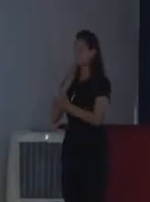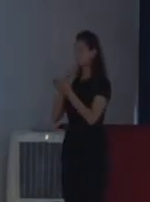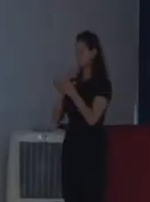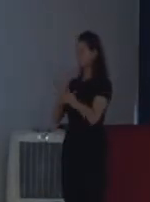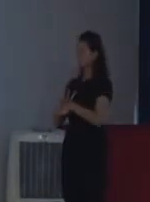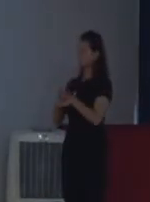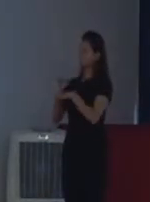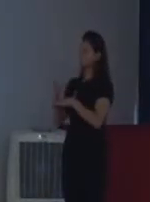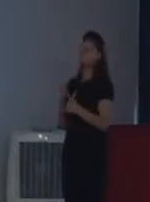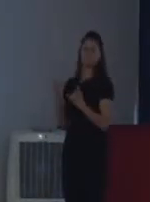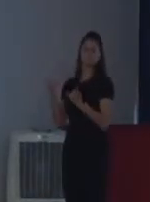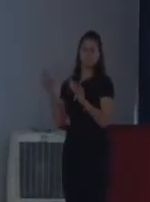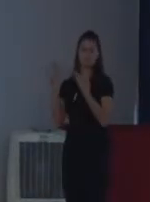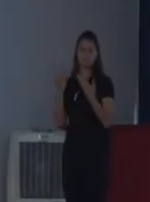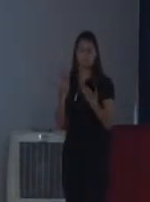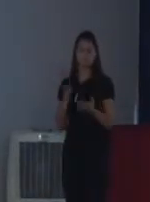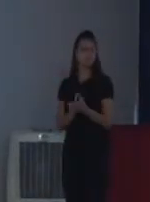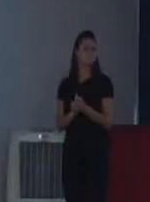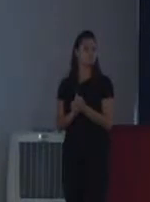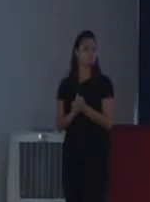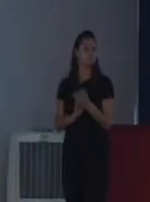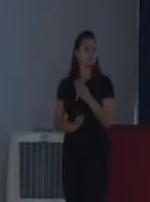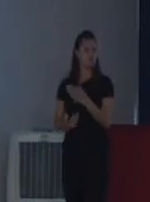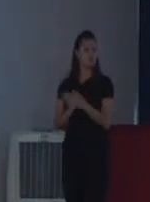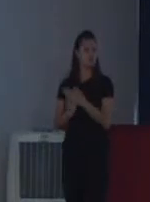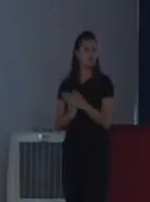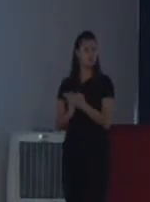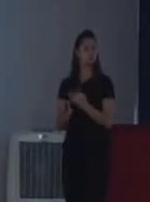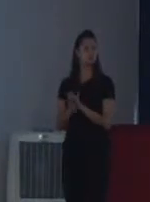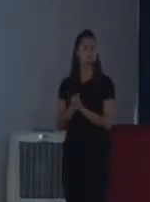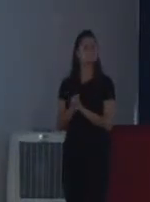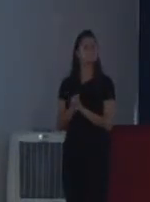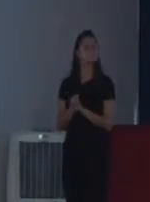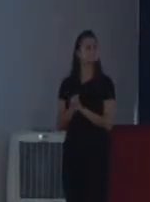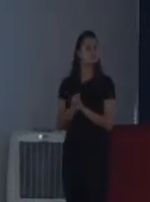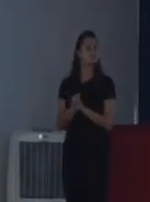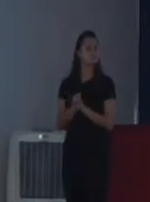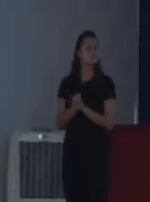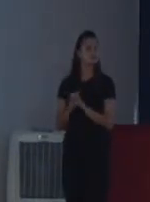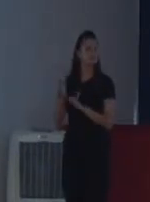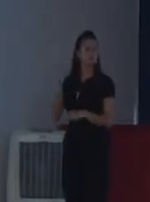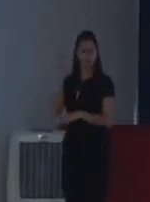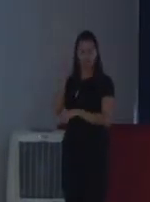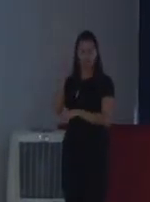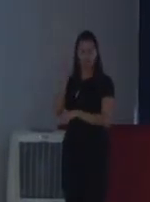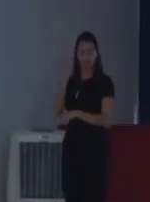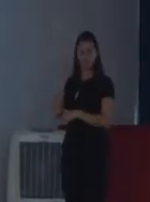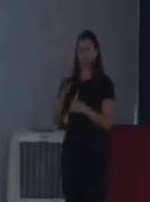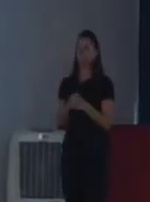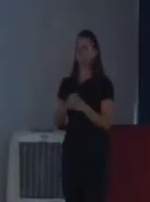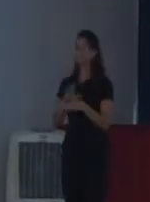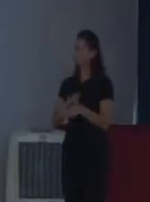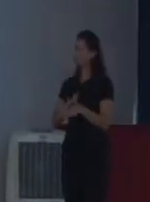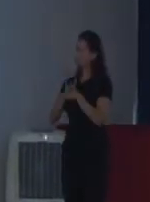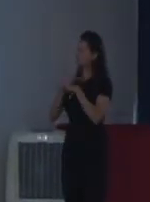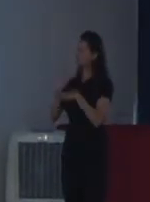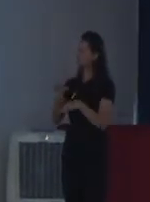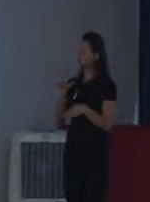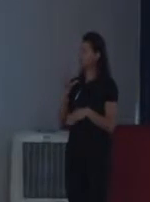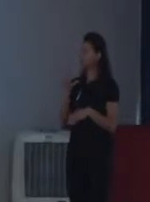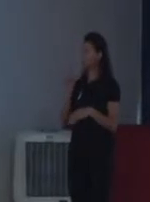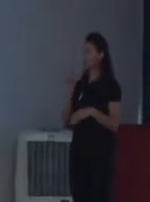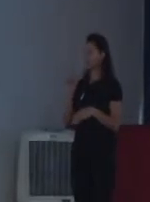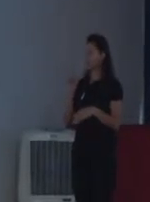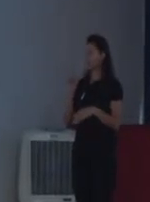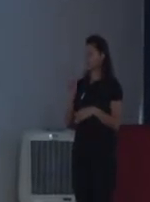Gracias, doctora Adriana. Y a continuación vamos a seguir con la conferencia de la doctora Lady